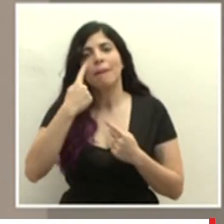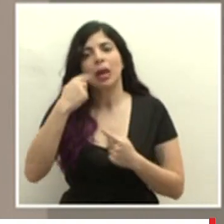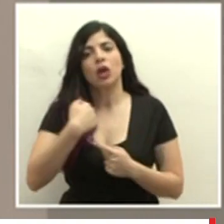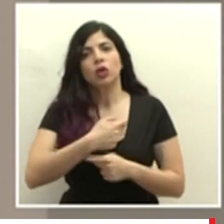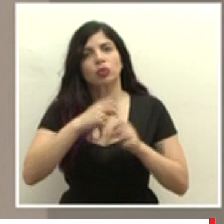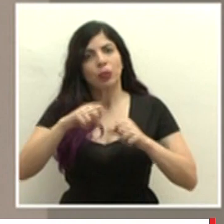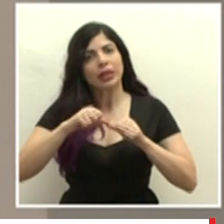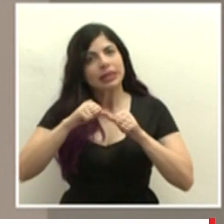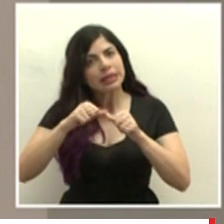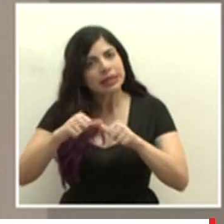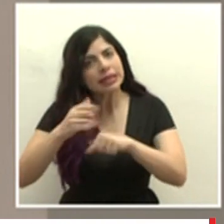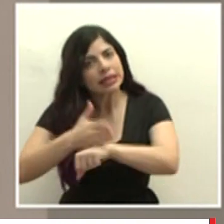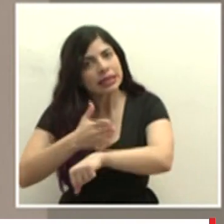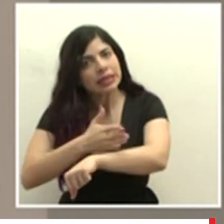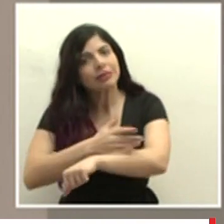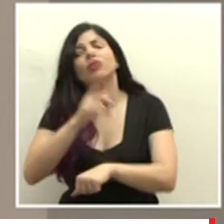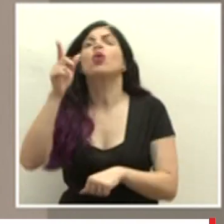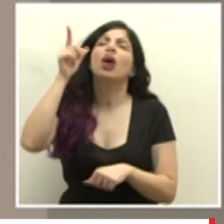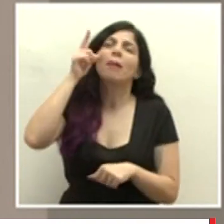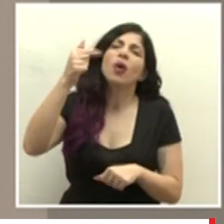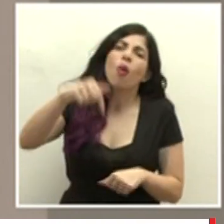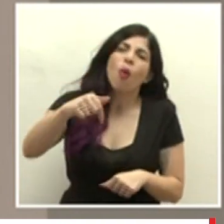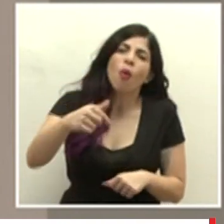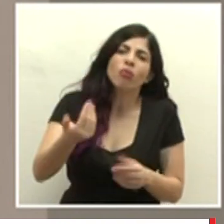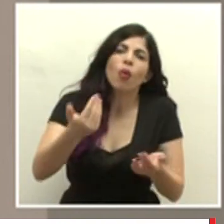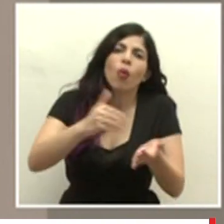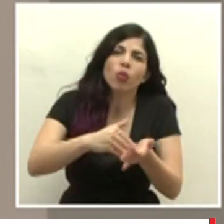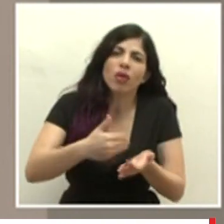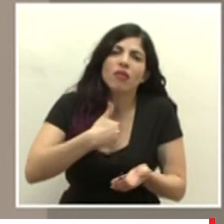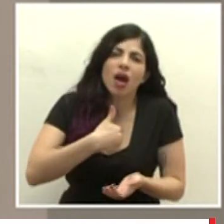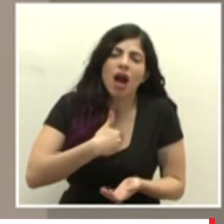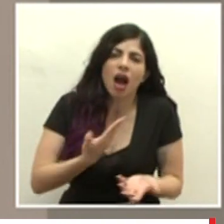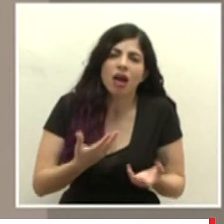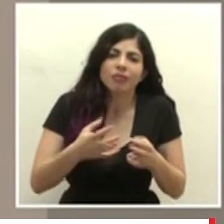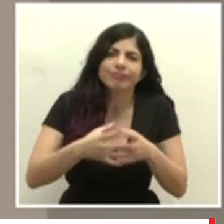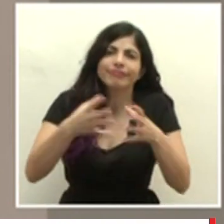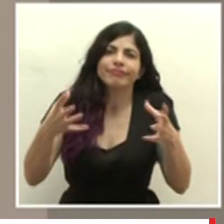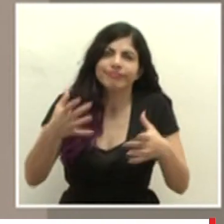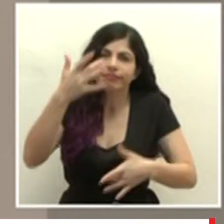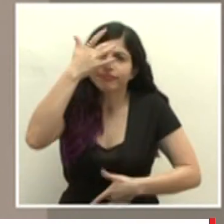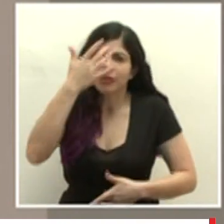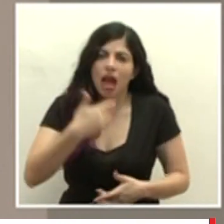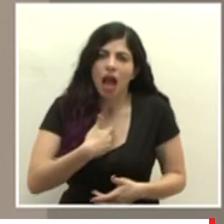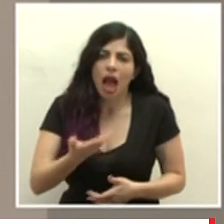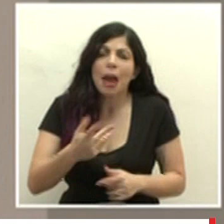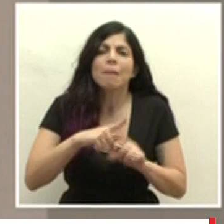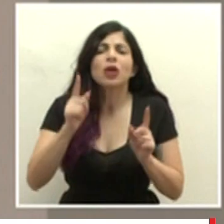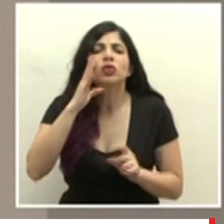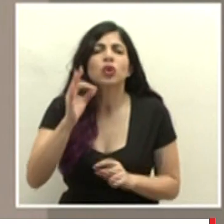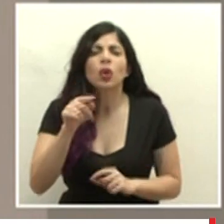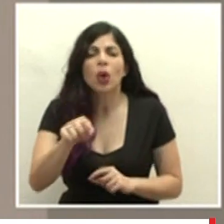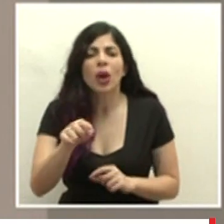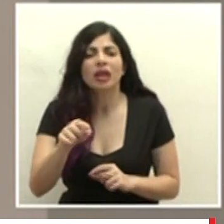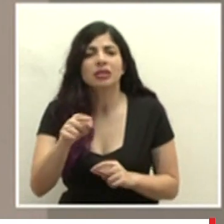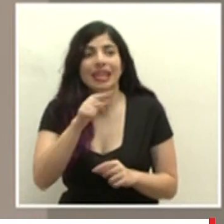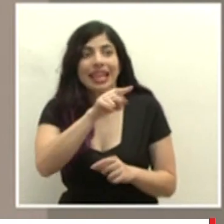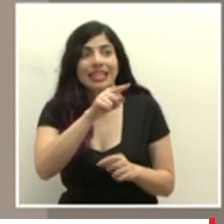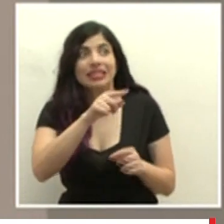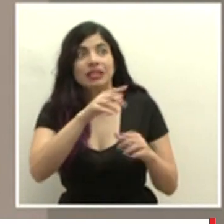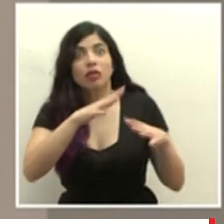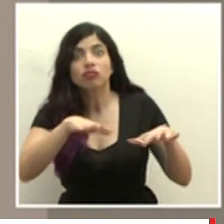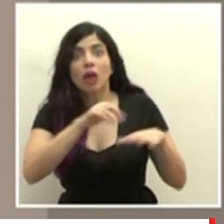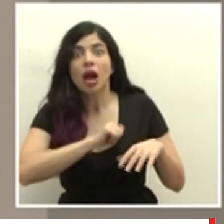seguir avanzando. Obviamente hoy tenemos otra vez un aumento de casos, pero yo creo que eso es digno de reconocer